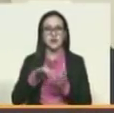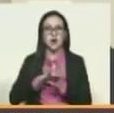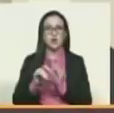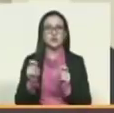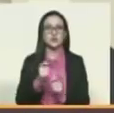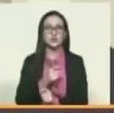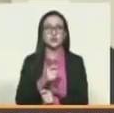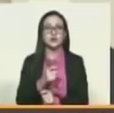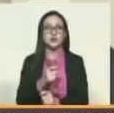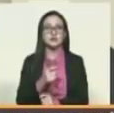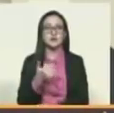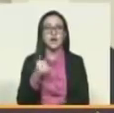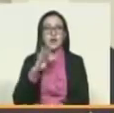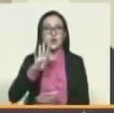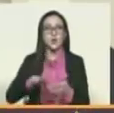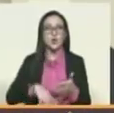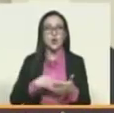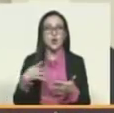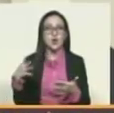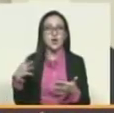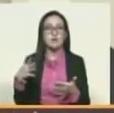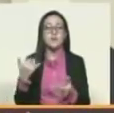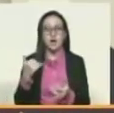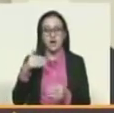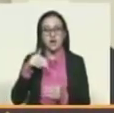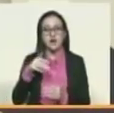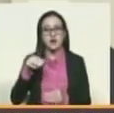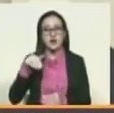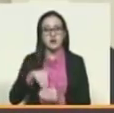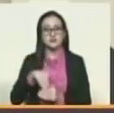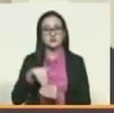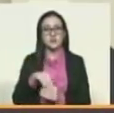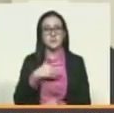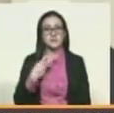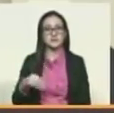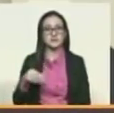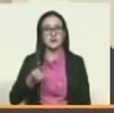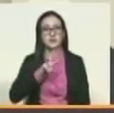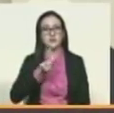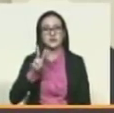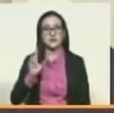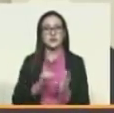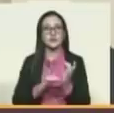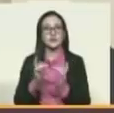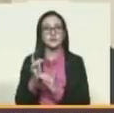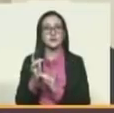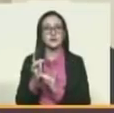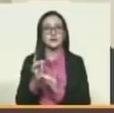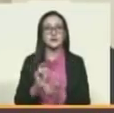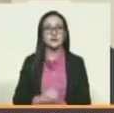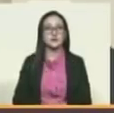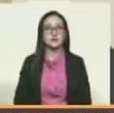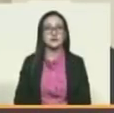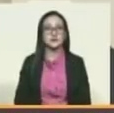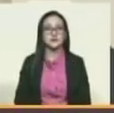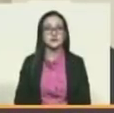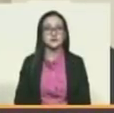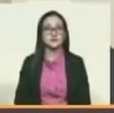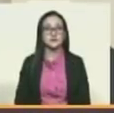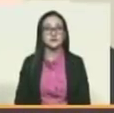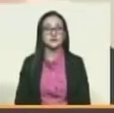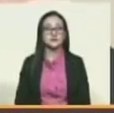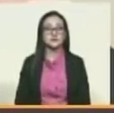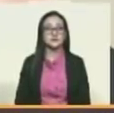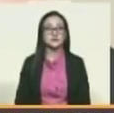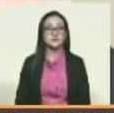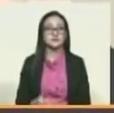Constituyente. Tenemos un cronograma, hay elecciones presidenciales el 22 de abril. Y yo diría, agregaría un